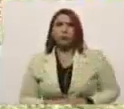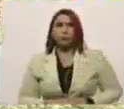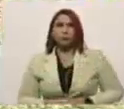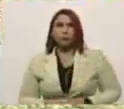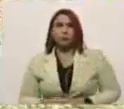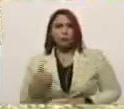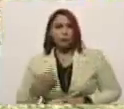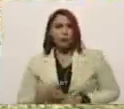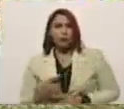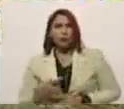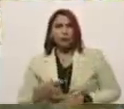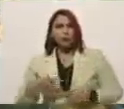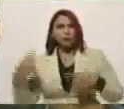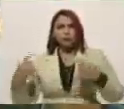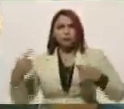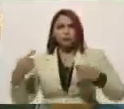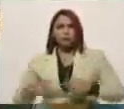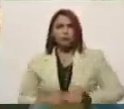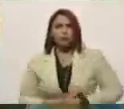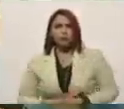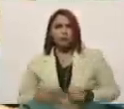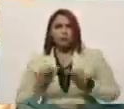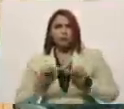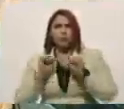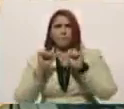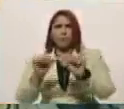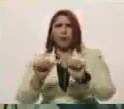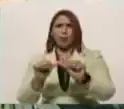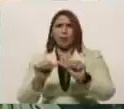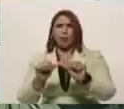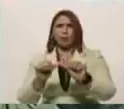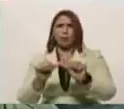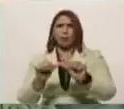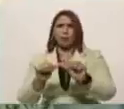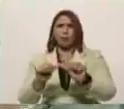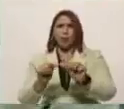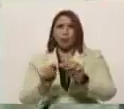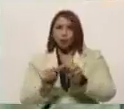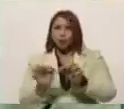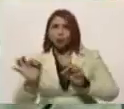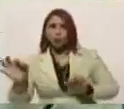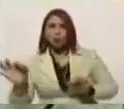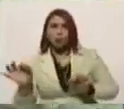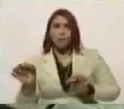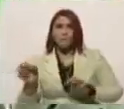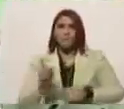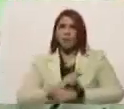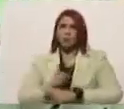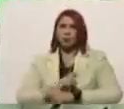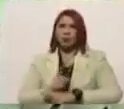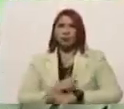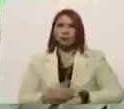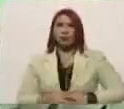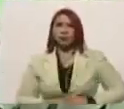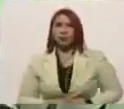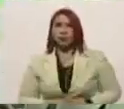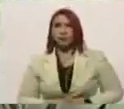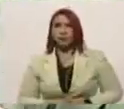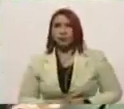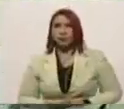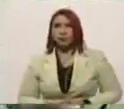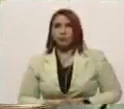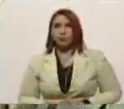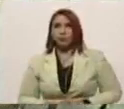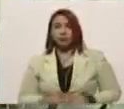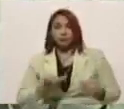Tienen que pelear para mantener la distancia, la velocidad, el punch. Y lo